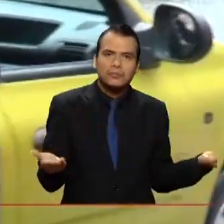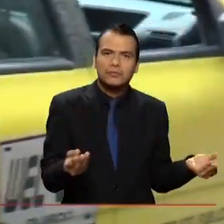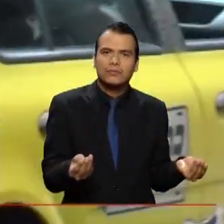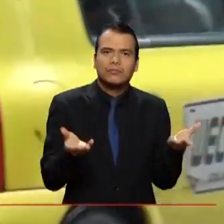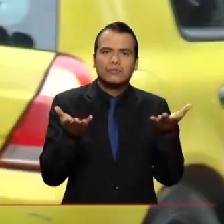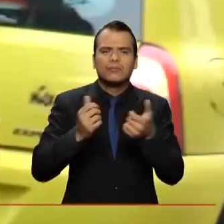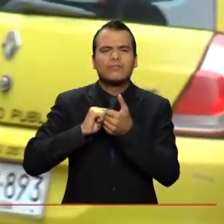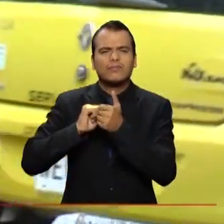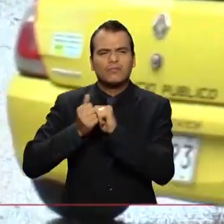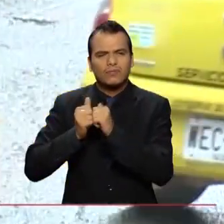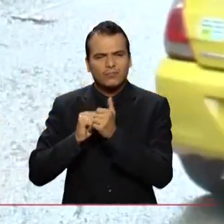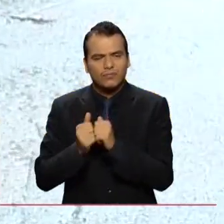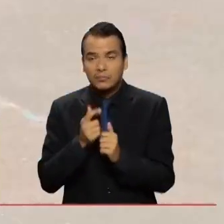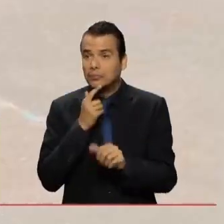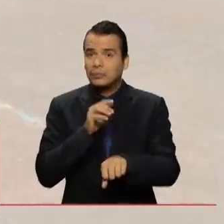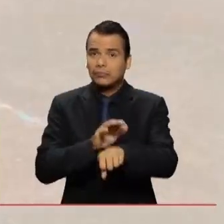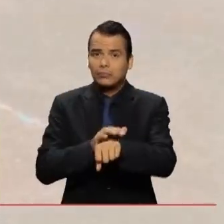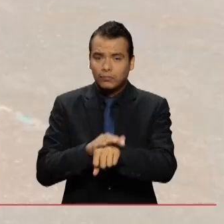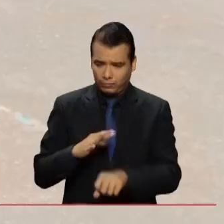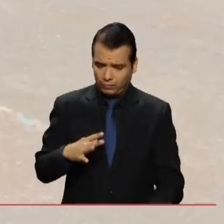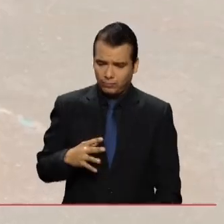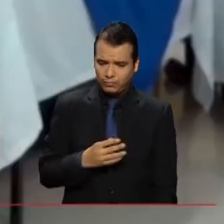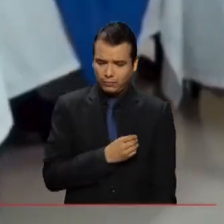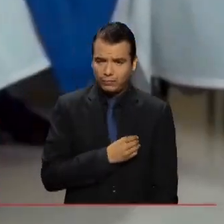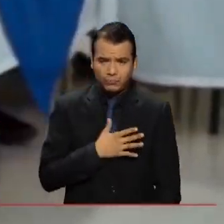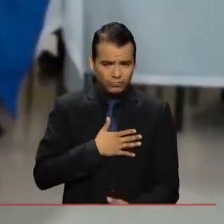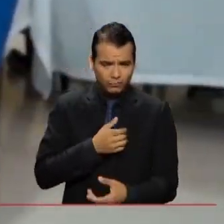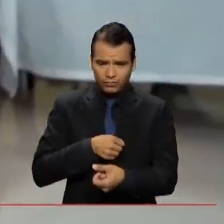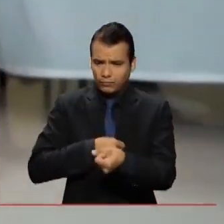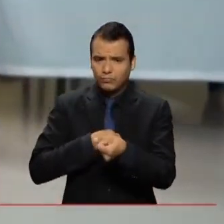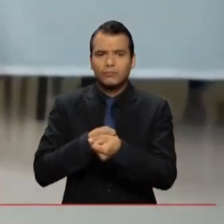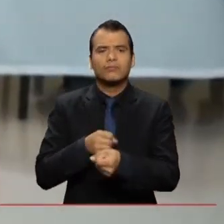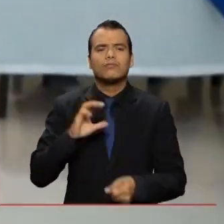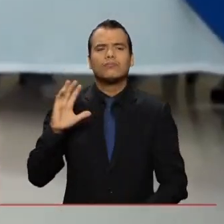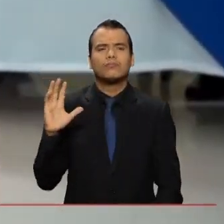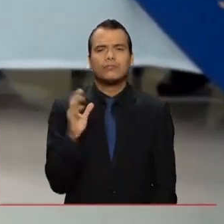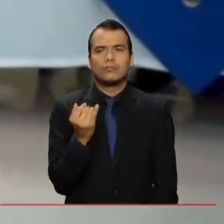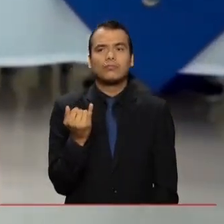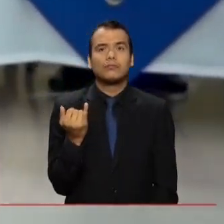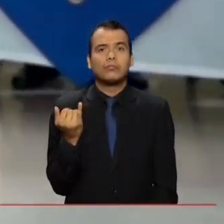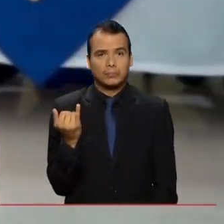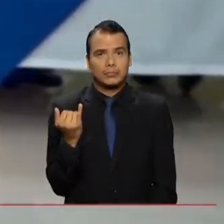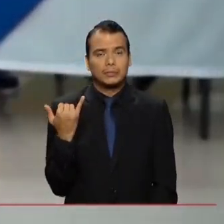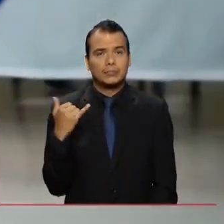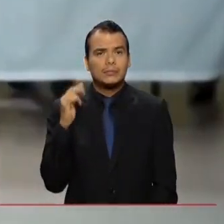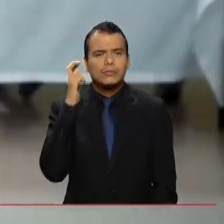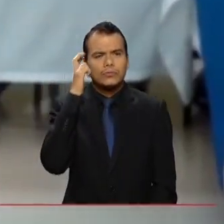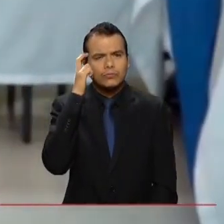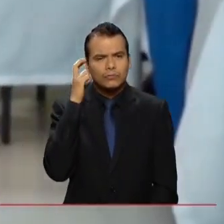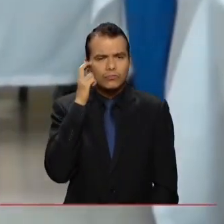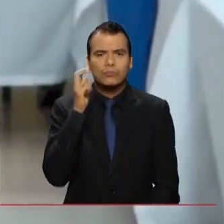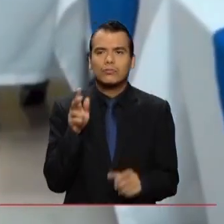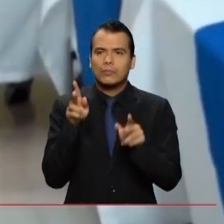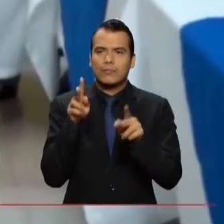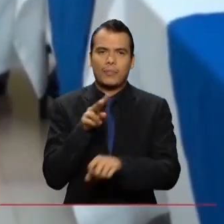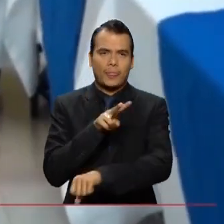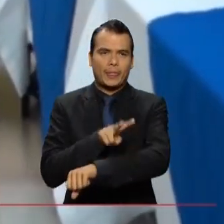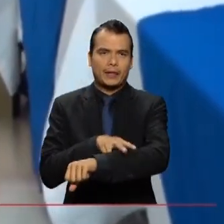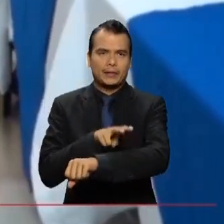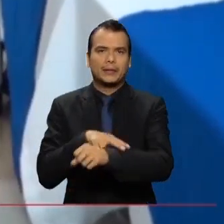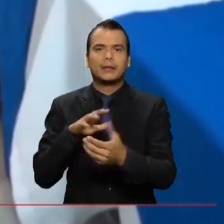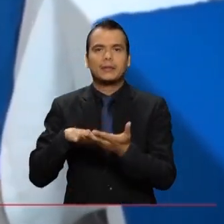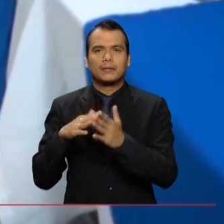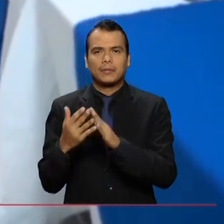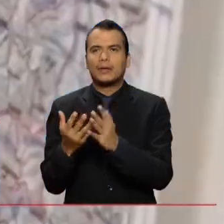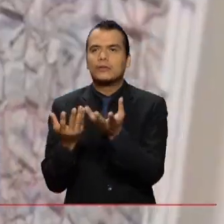deporte, ¿sí? Decirle aquí estamos nosotros por usted y para ustedes. En Quibdó el comisionado de paz se ha sentado con voceros de las bandas, al igual